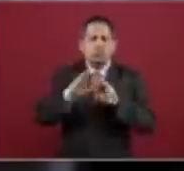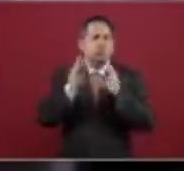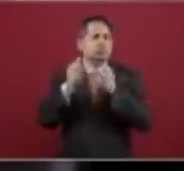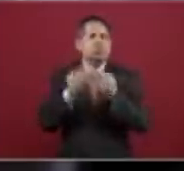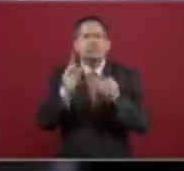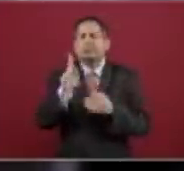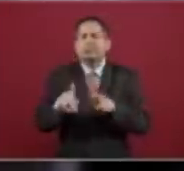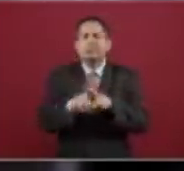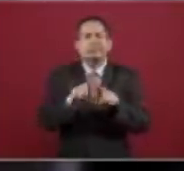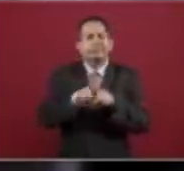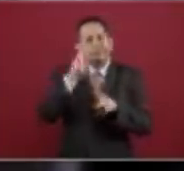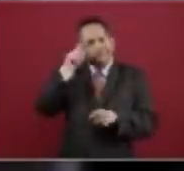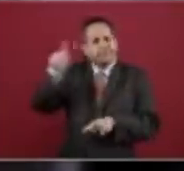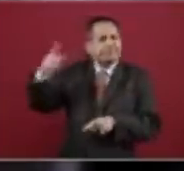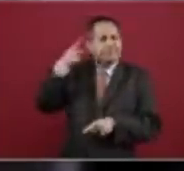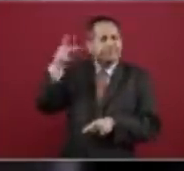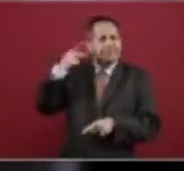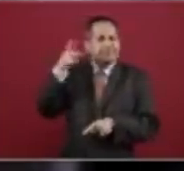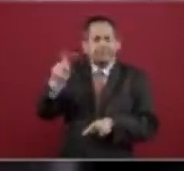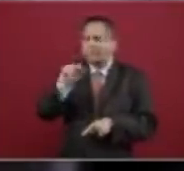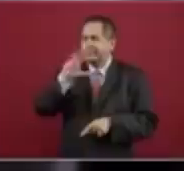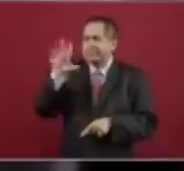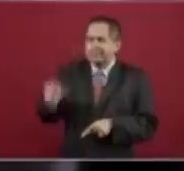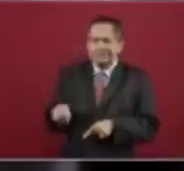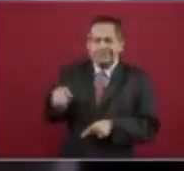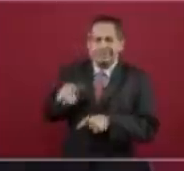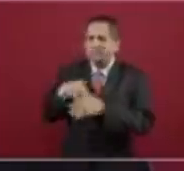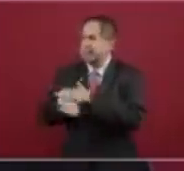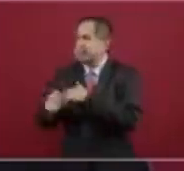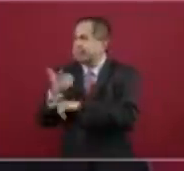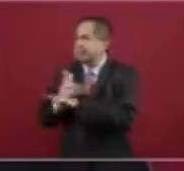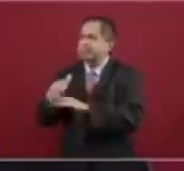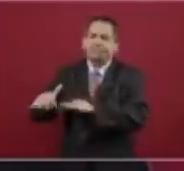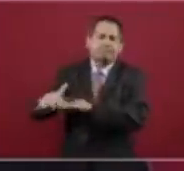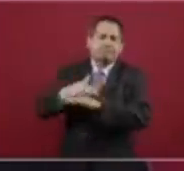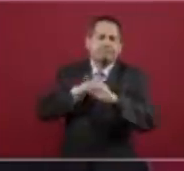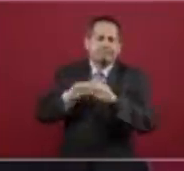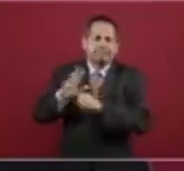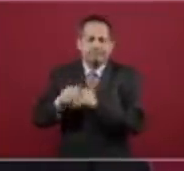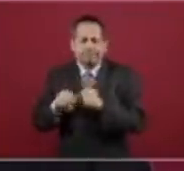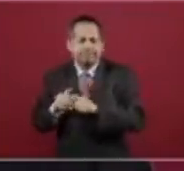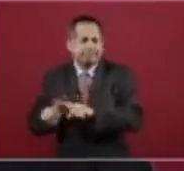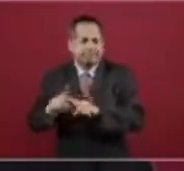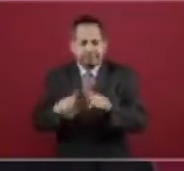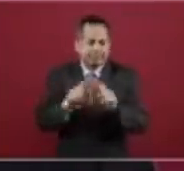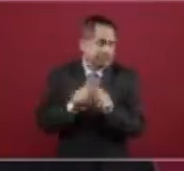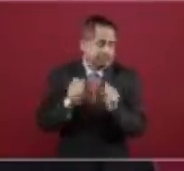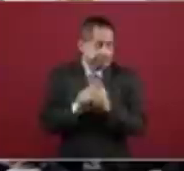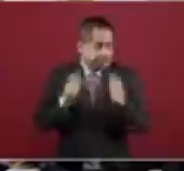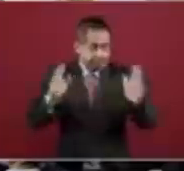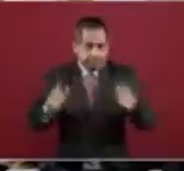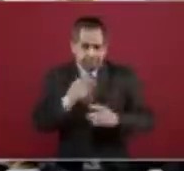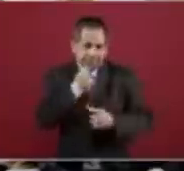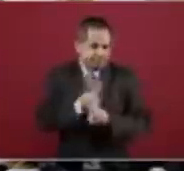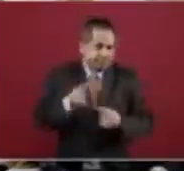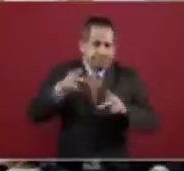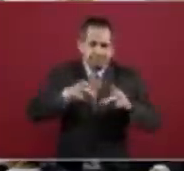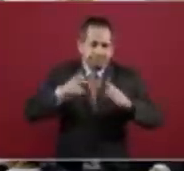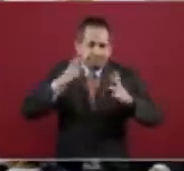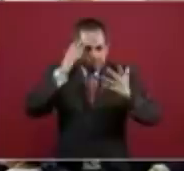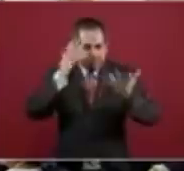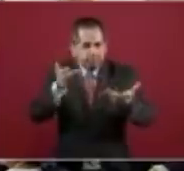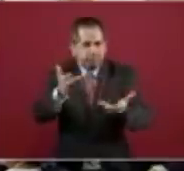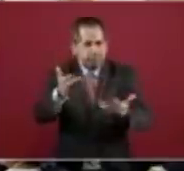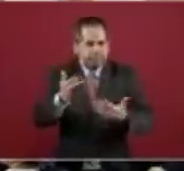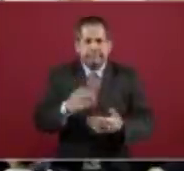como African Safari para tener una convivencia más cercana con los animales por parte de los niños de los visitantes.